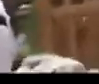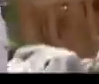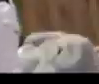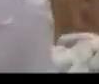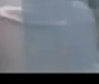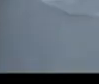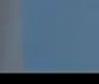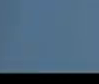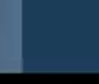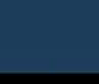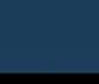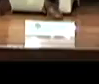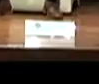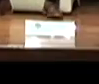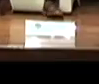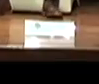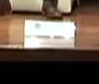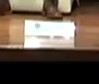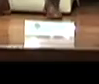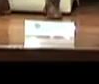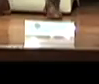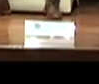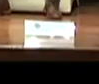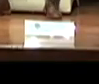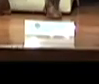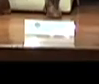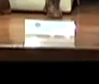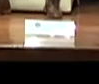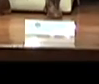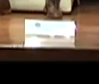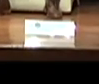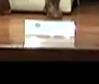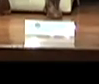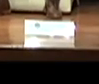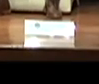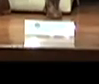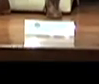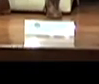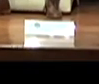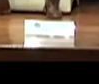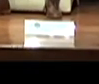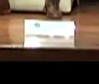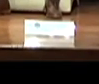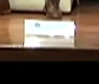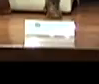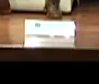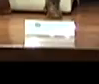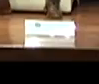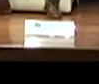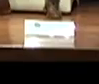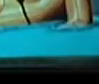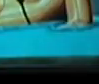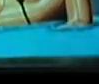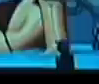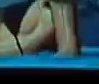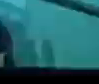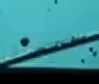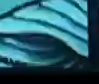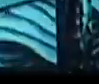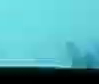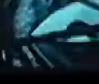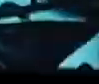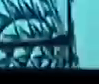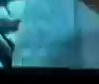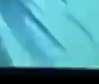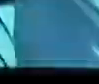los residuos. Y concluye la segunda etapa del proyecto central de muros en la central de abasto de la Ciudad de México. Ahora